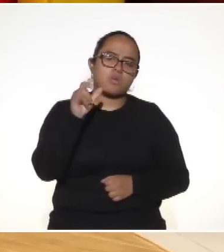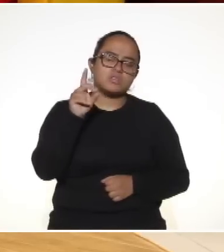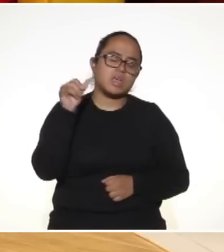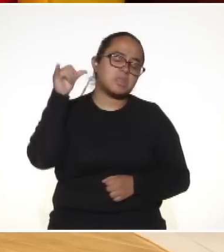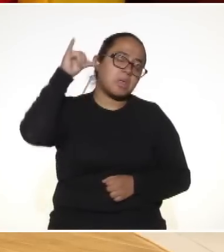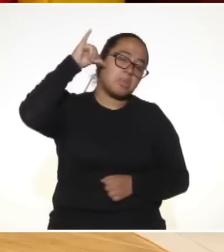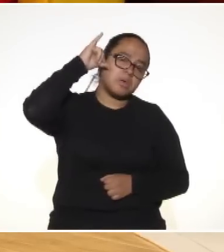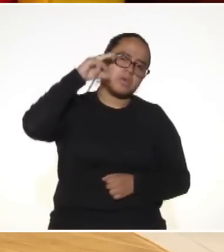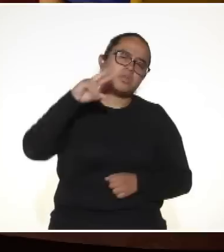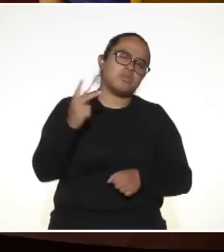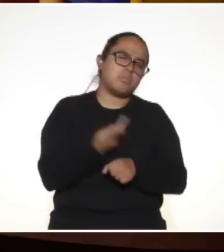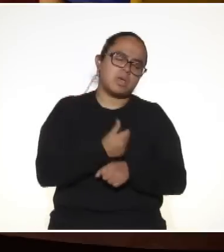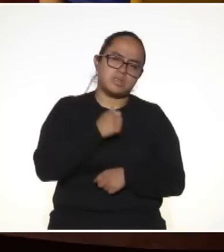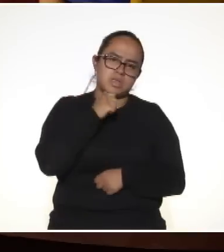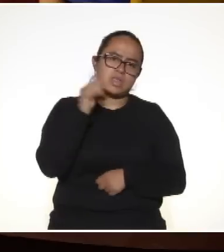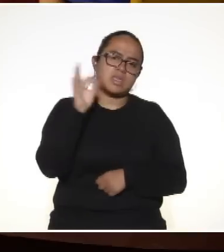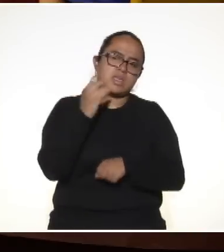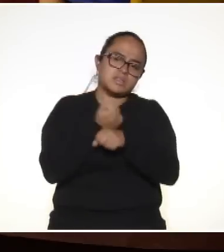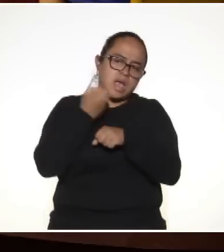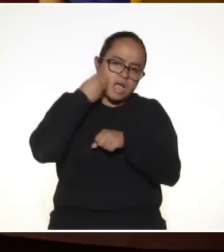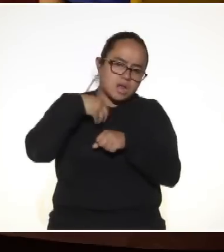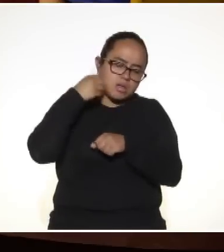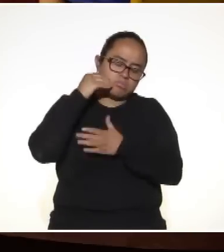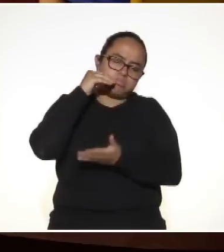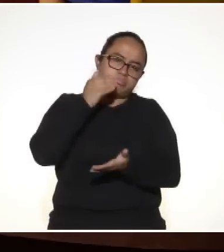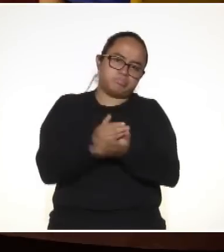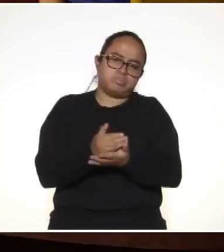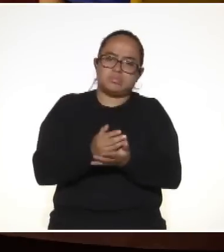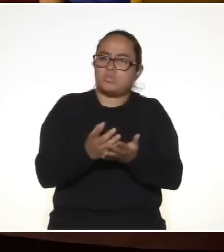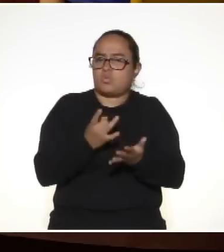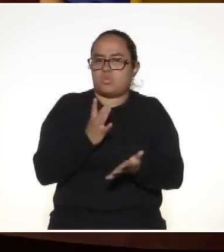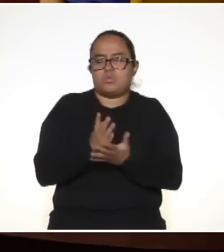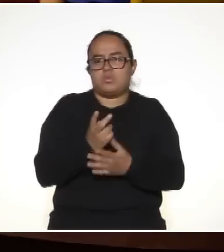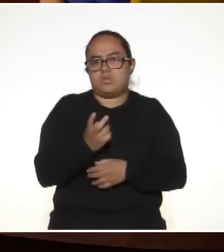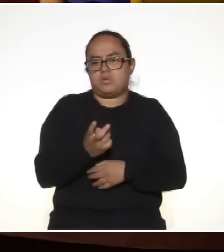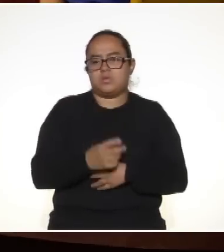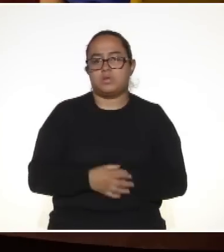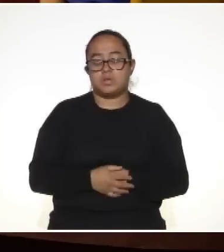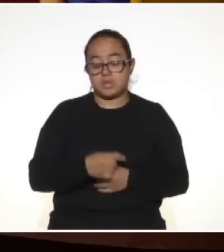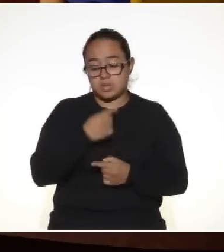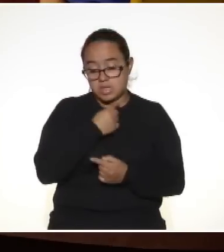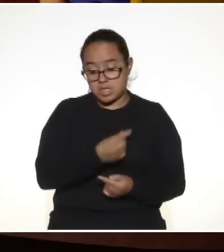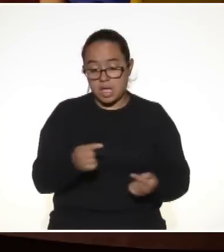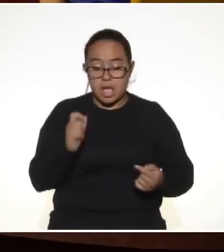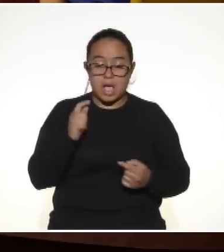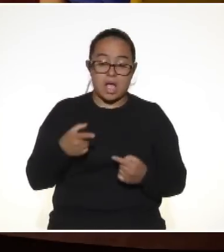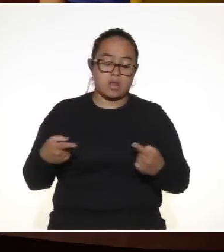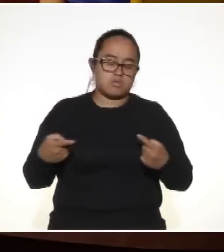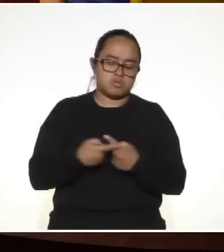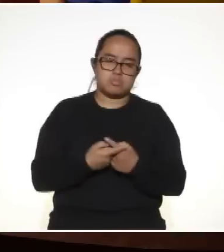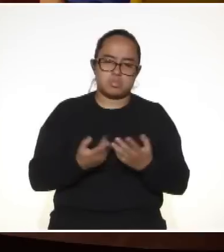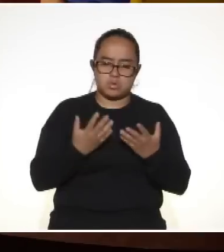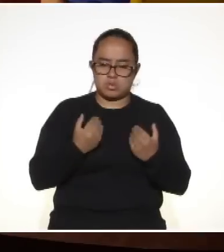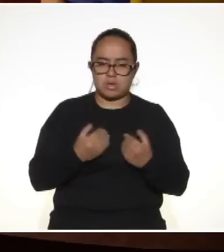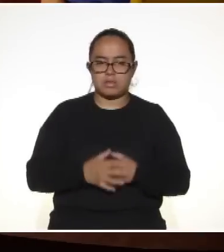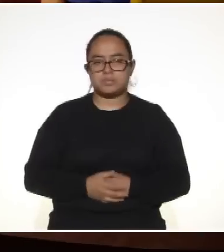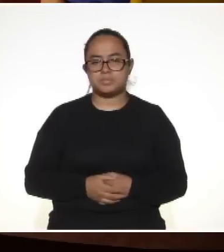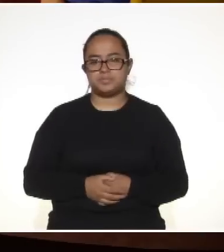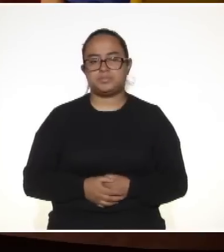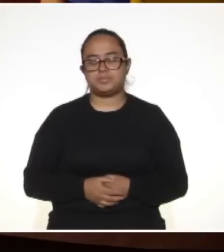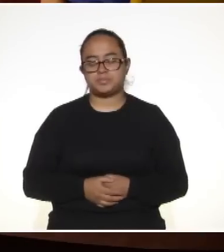morir, no te va a pasar nada y a lo mejor te detienes de sangradito, nada más. Así es. En niños no hay indicación para No, utilizarla. para nada.